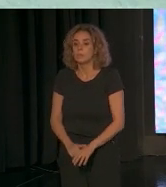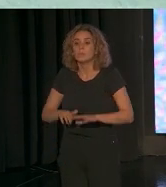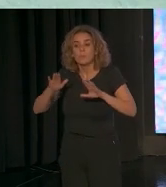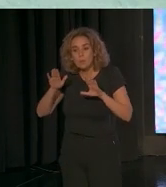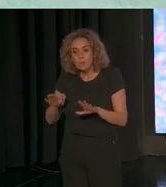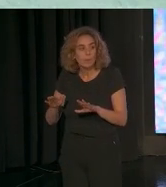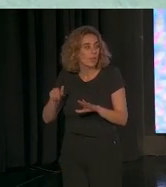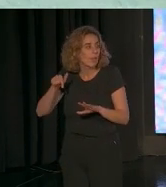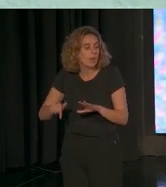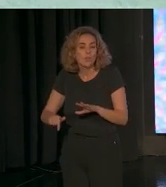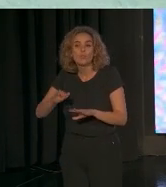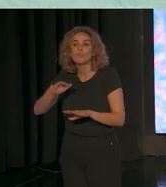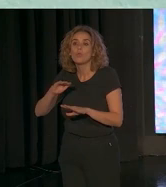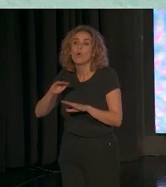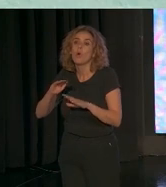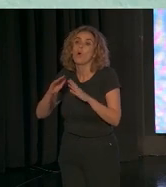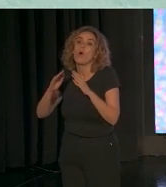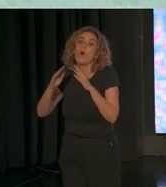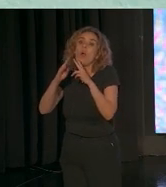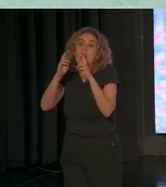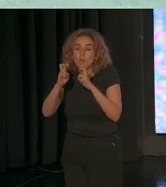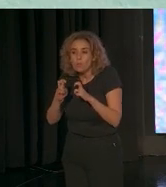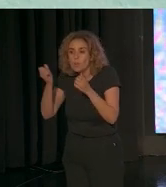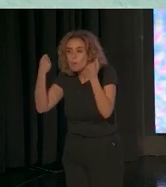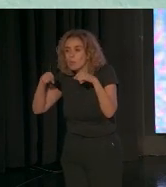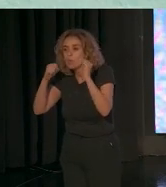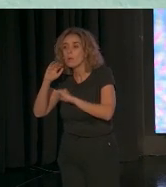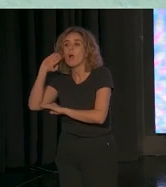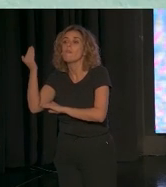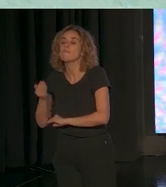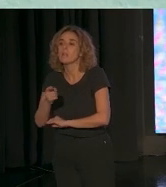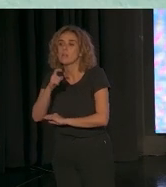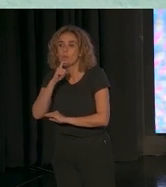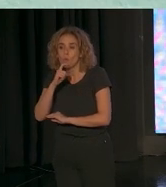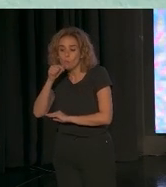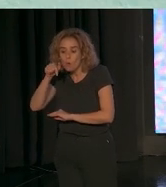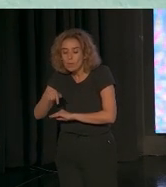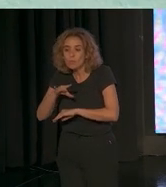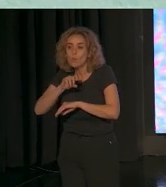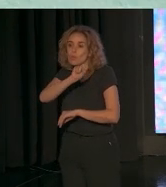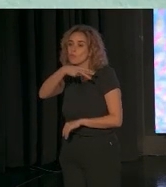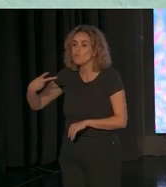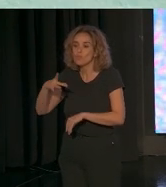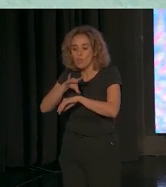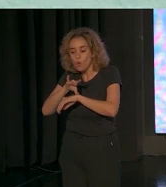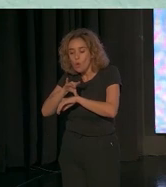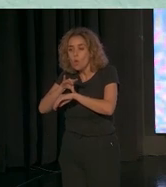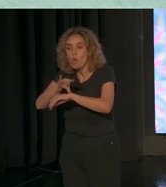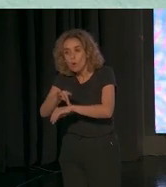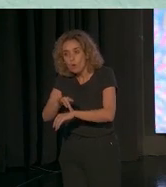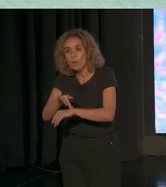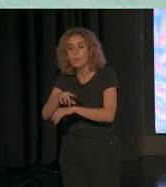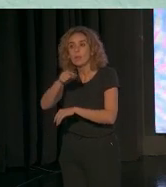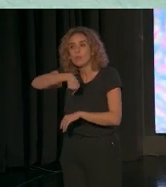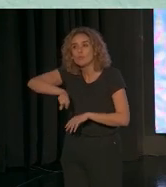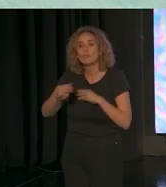ese cómo ha afectado el confinamiento en las prácticas fue la guía que nos hizo